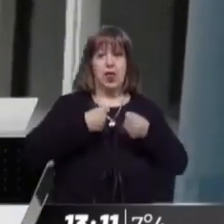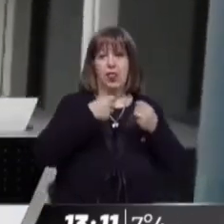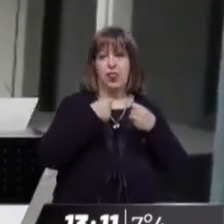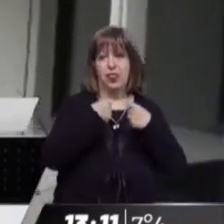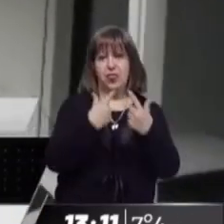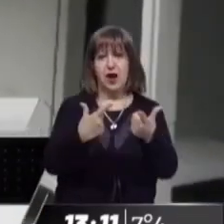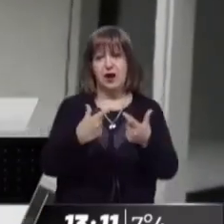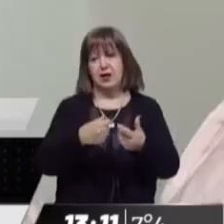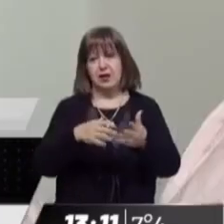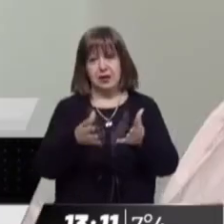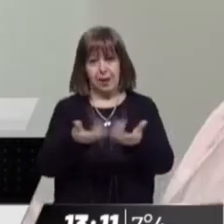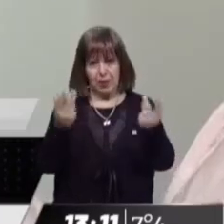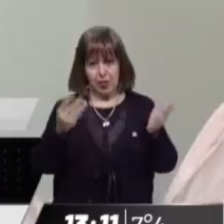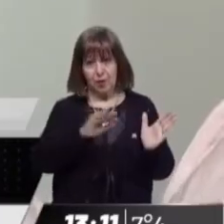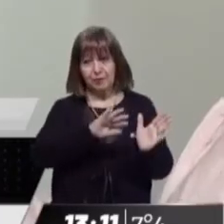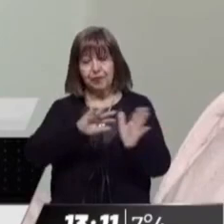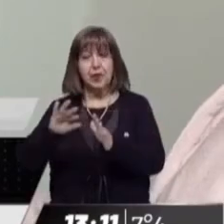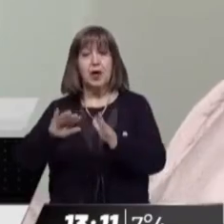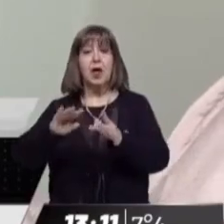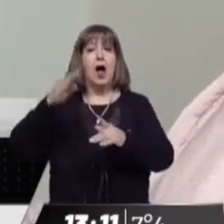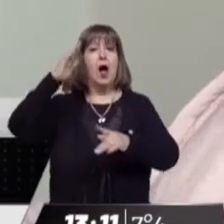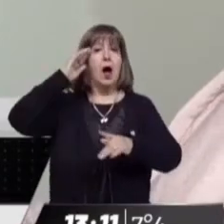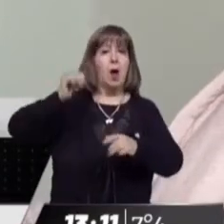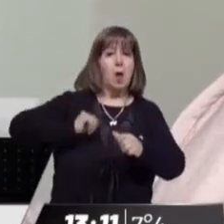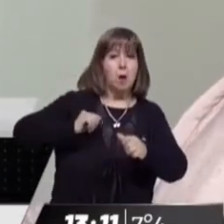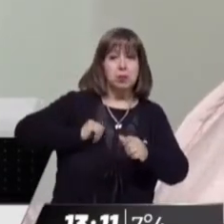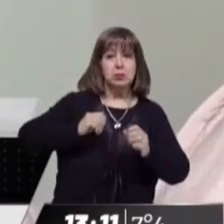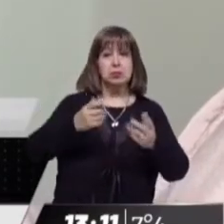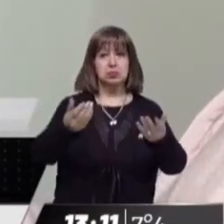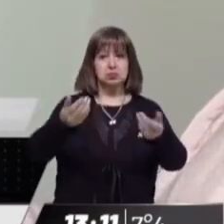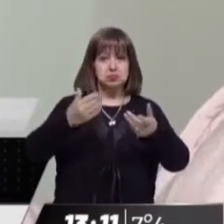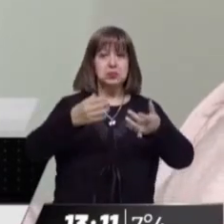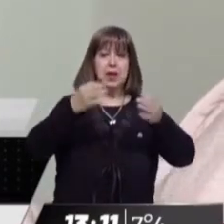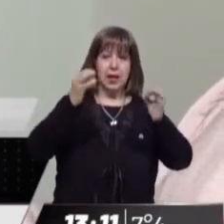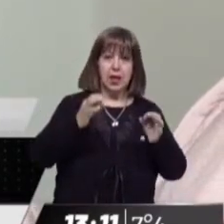días. Una vez que quede por el ejército los materiales, la